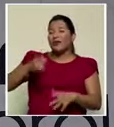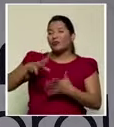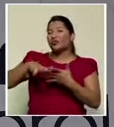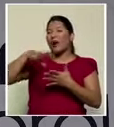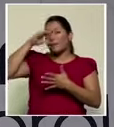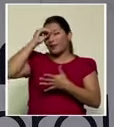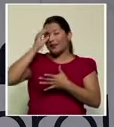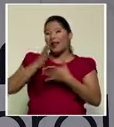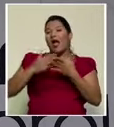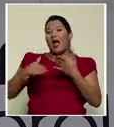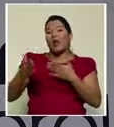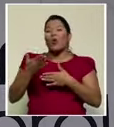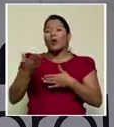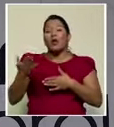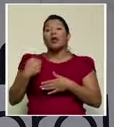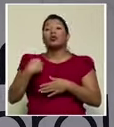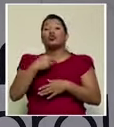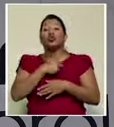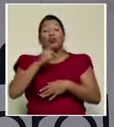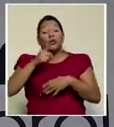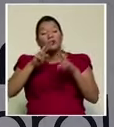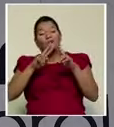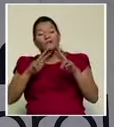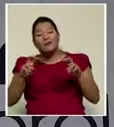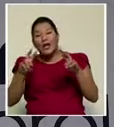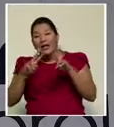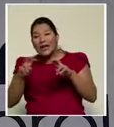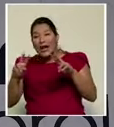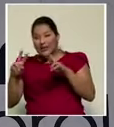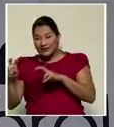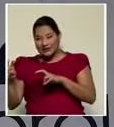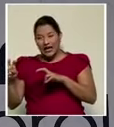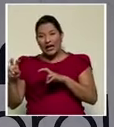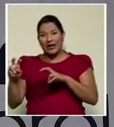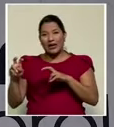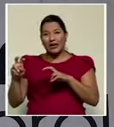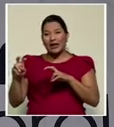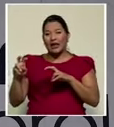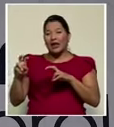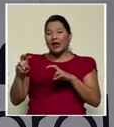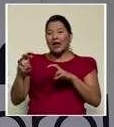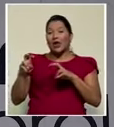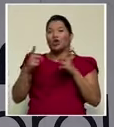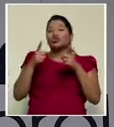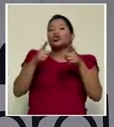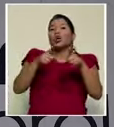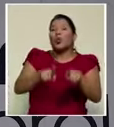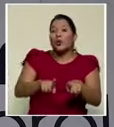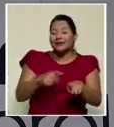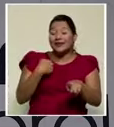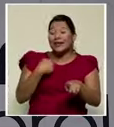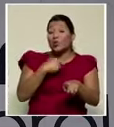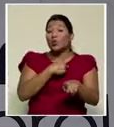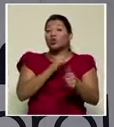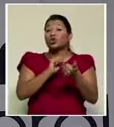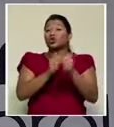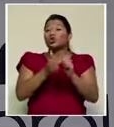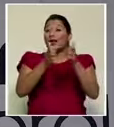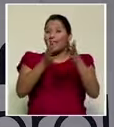de que tenemos que analizar las consecuencias de las postulaciones que hacemos, porque estas consecuencias